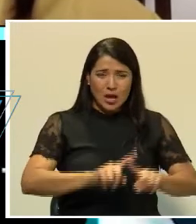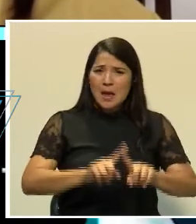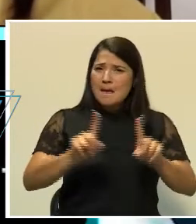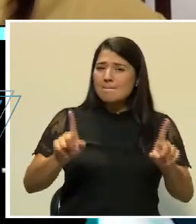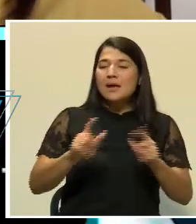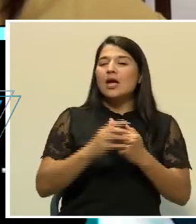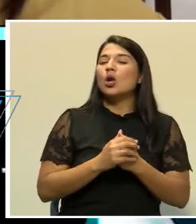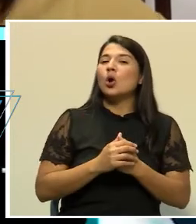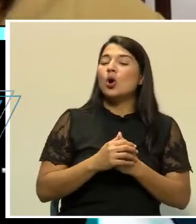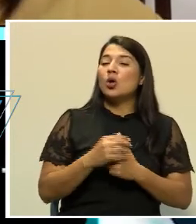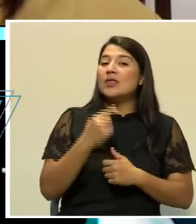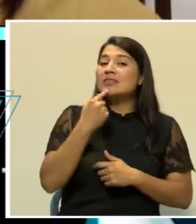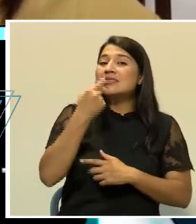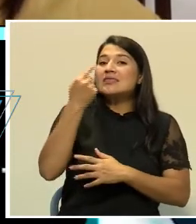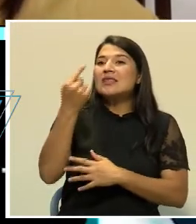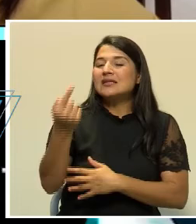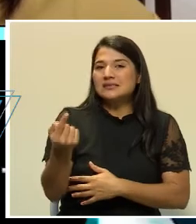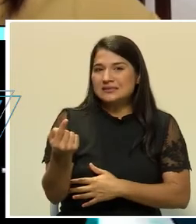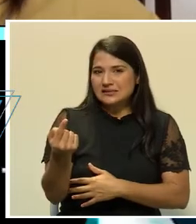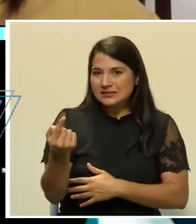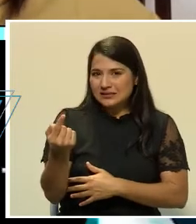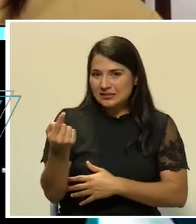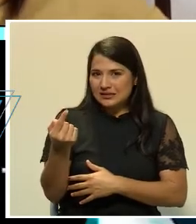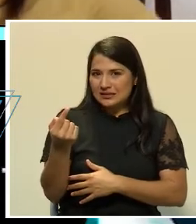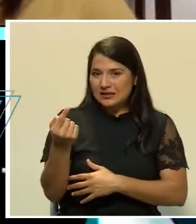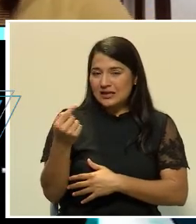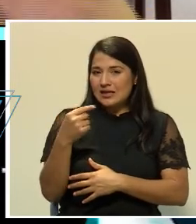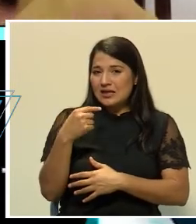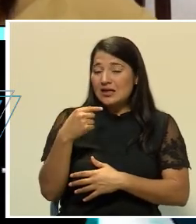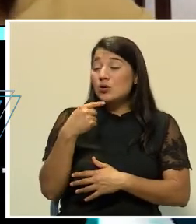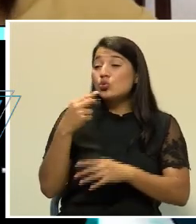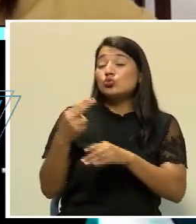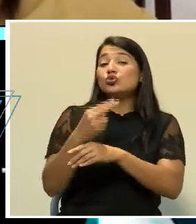la palabra chino a los comentarios de cualquier medio de